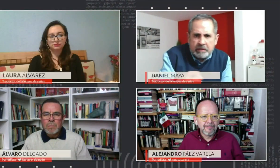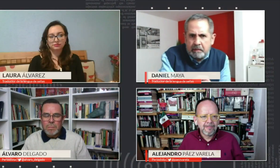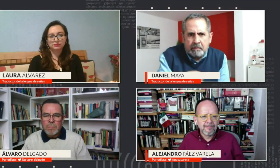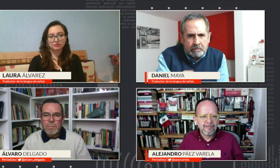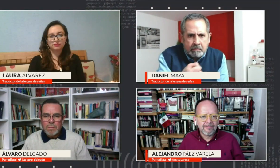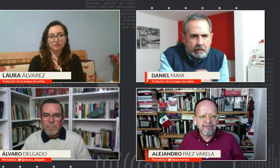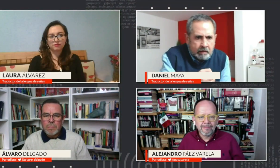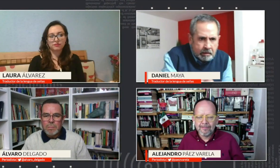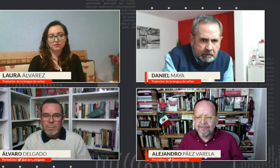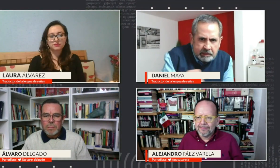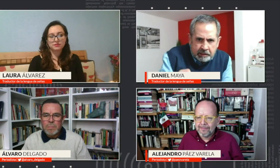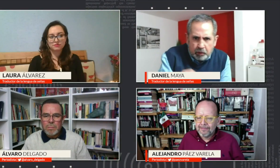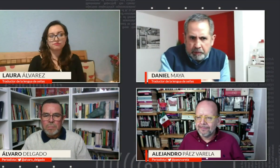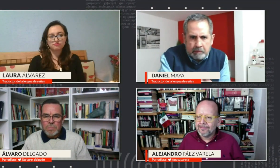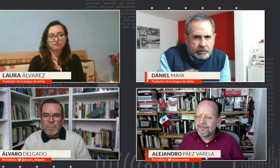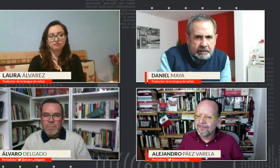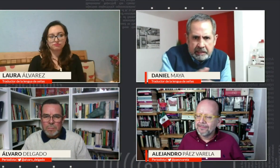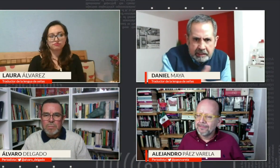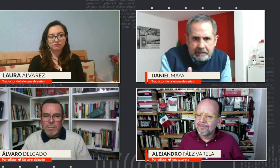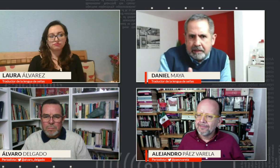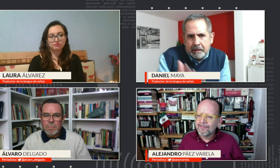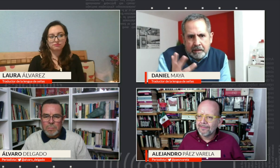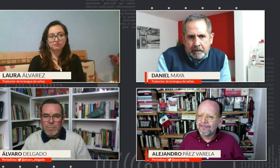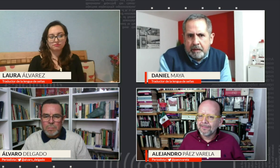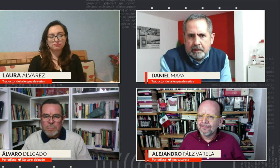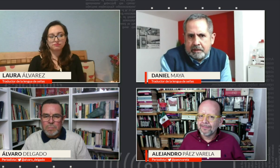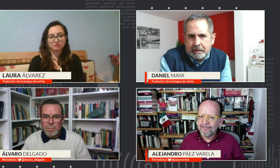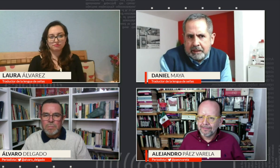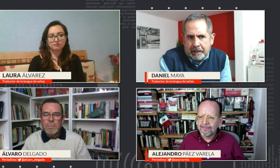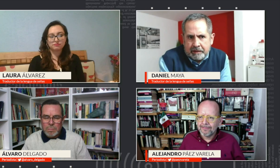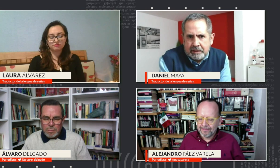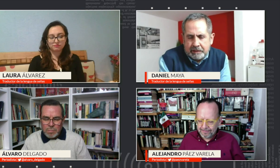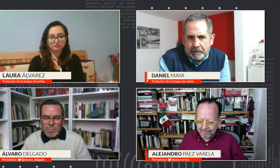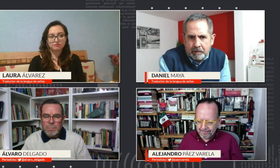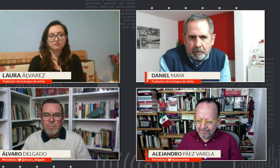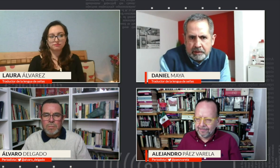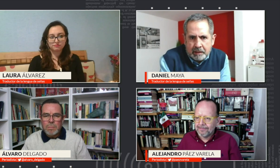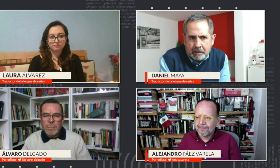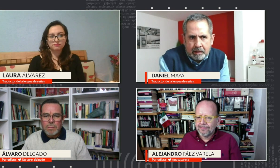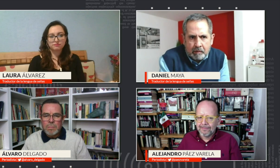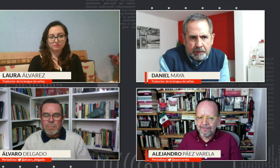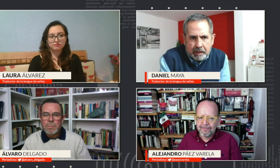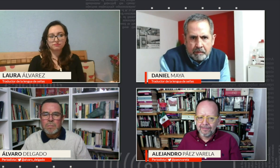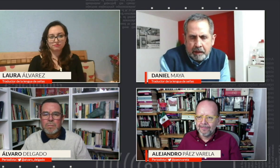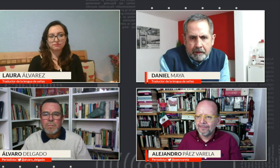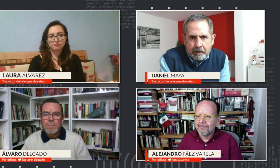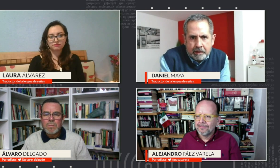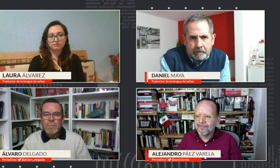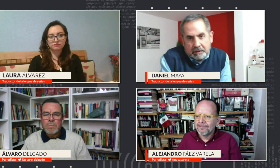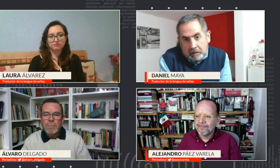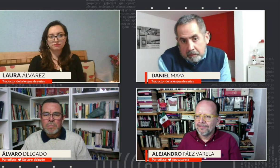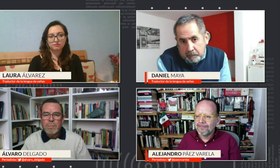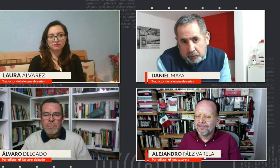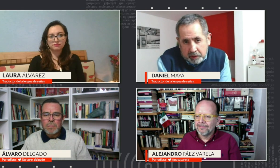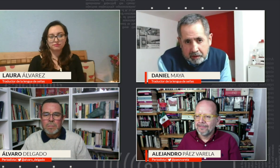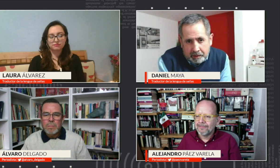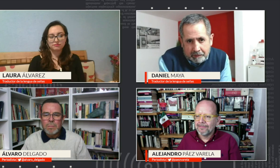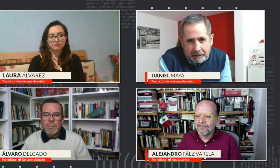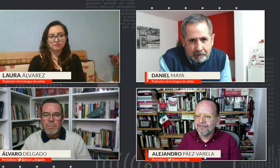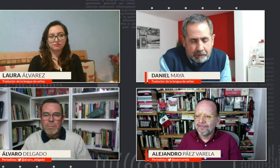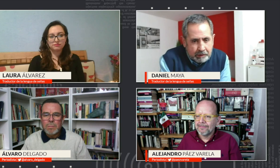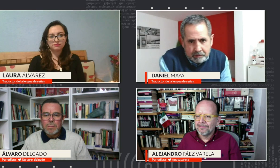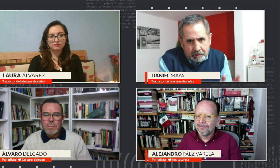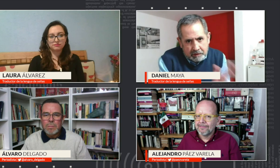saludarnos, hola, ¿cómo están? Va a salir todo bien, muchas gracias, de agradecerse, ¿no? Como dice la compañera Laura, yo he tenido la oportunidad